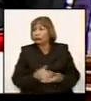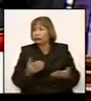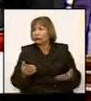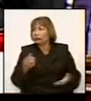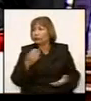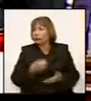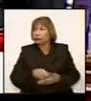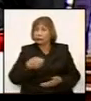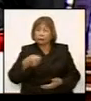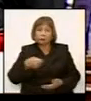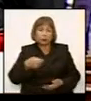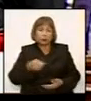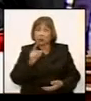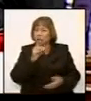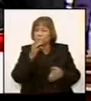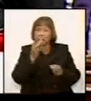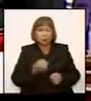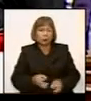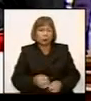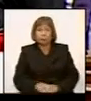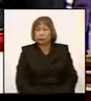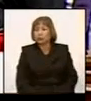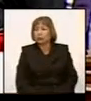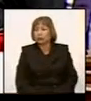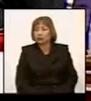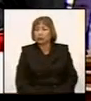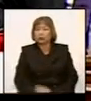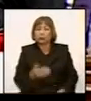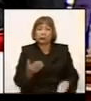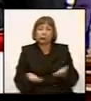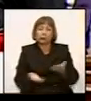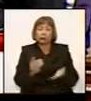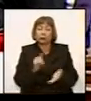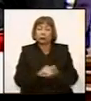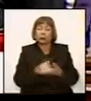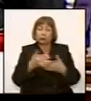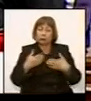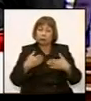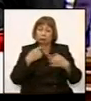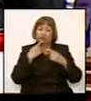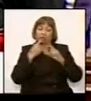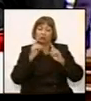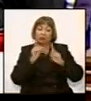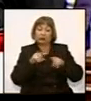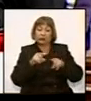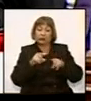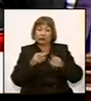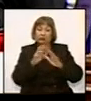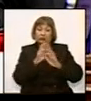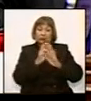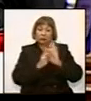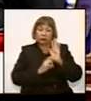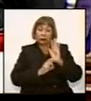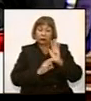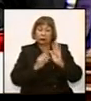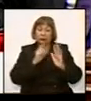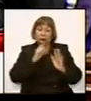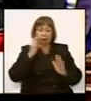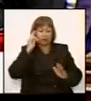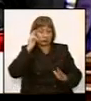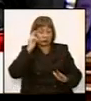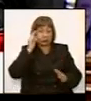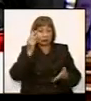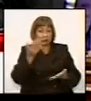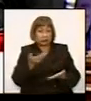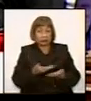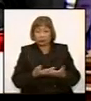los incumplimientos de pago. Y por lo tanto, puede resultar en este proyecto, y por eso es que